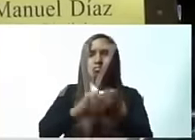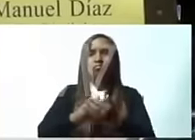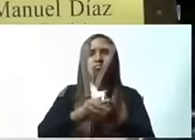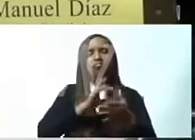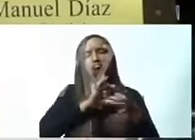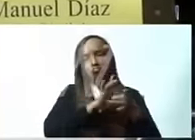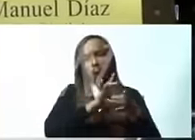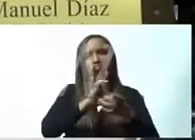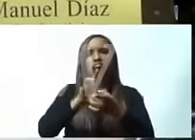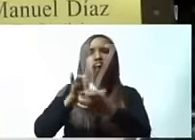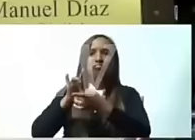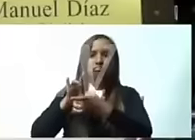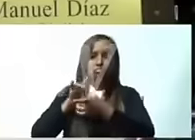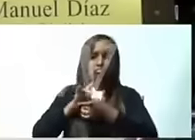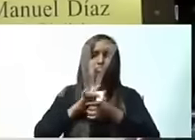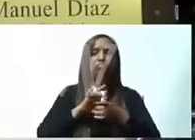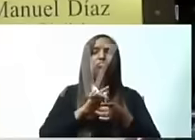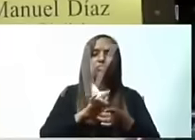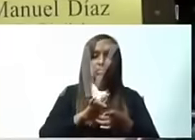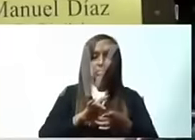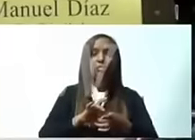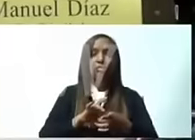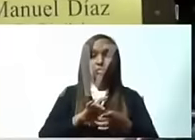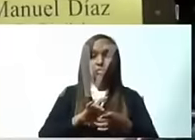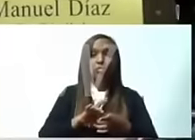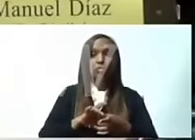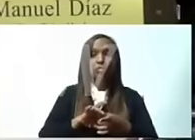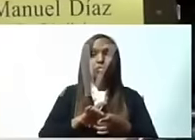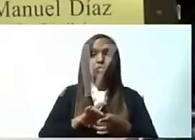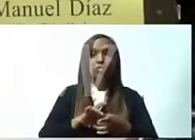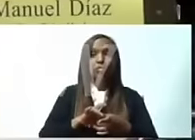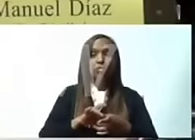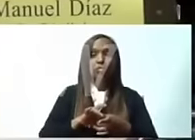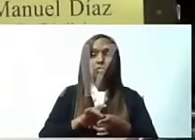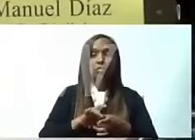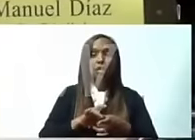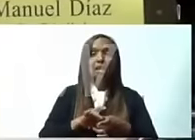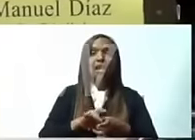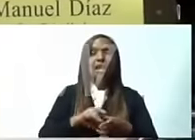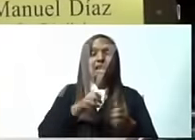una de las comunidades y las provincias del país, estamos